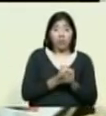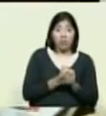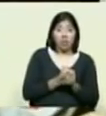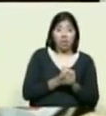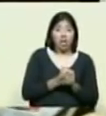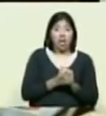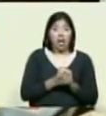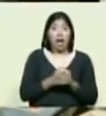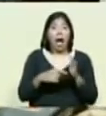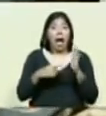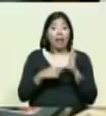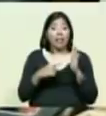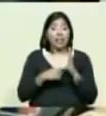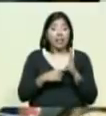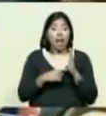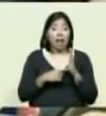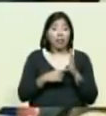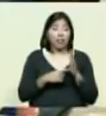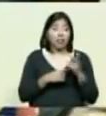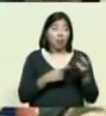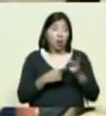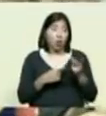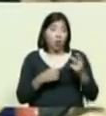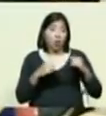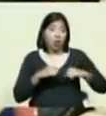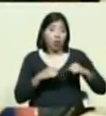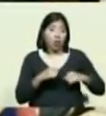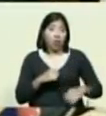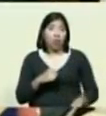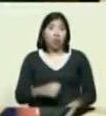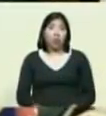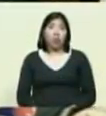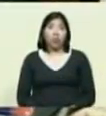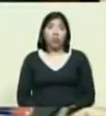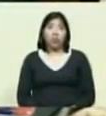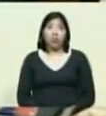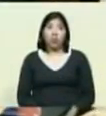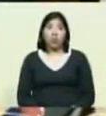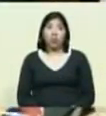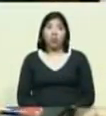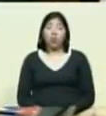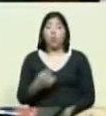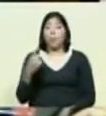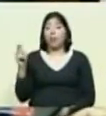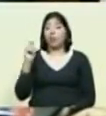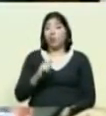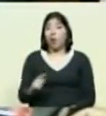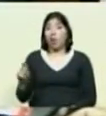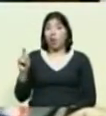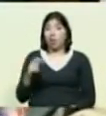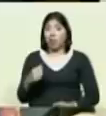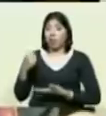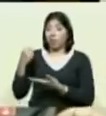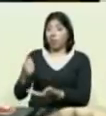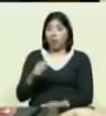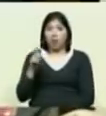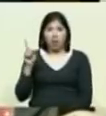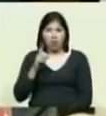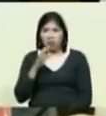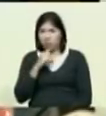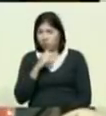mitad, les queda como 5 mil para comer en todo el mes porque pagan una sola vez al mes. Y entonces, bueno, no gozas de ningún tipo de beneficio de